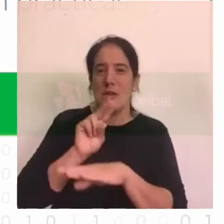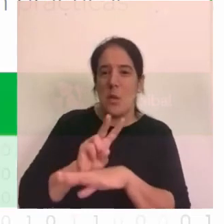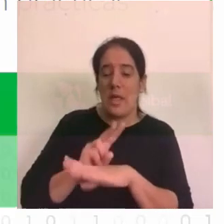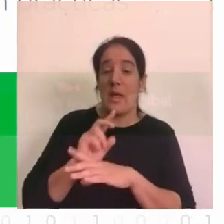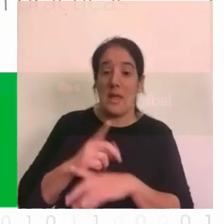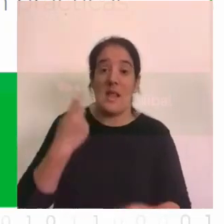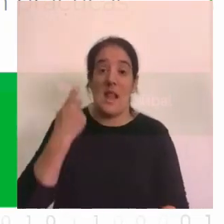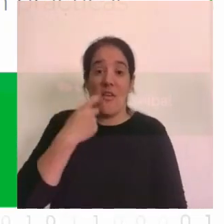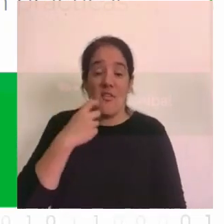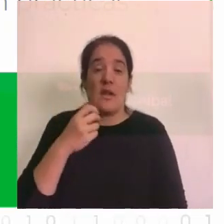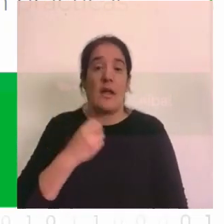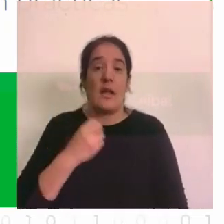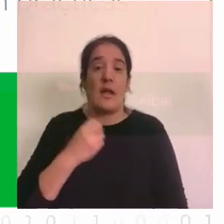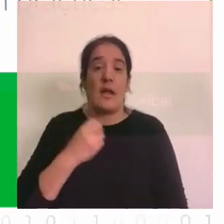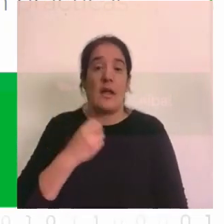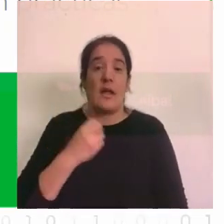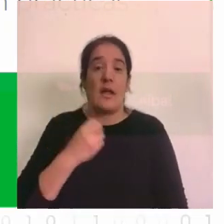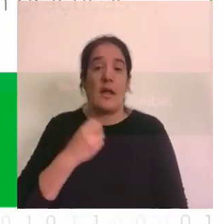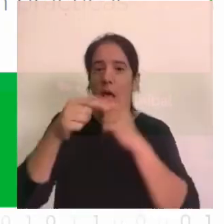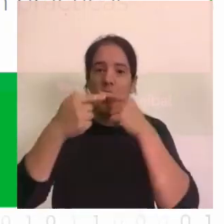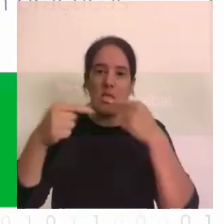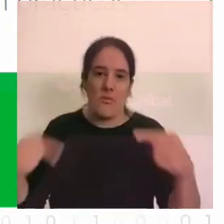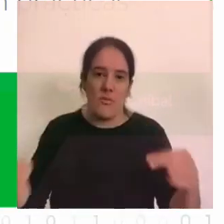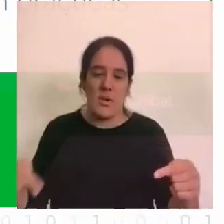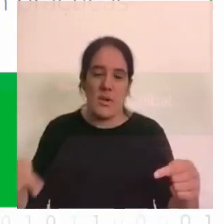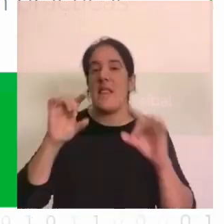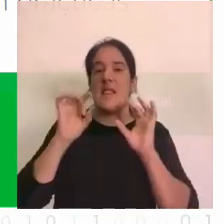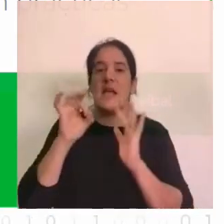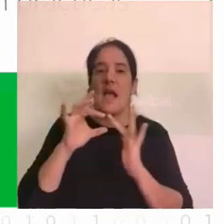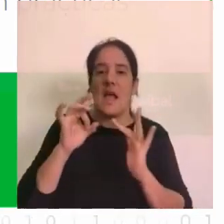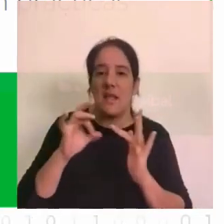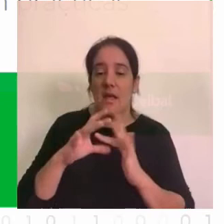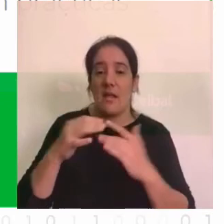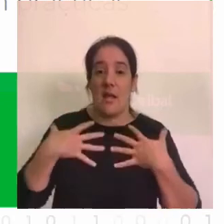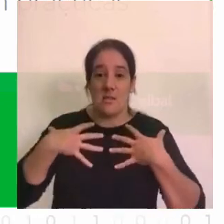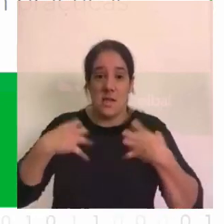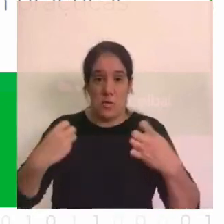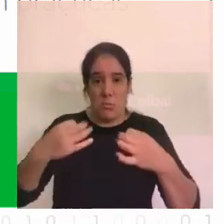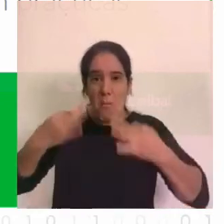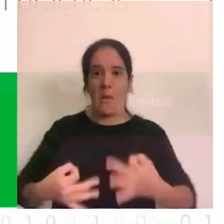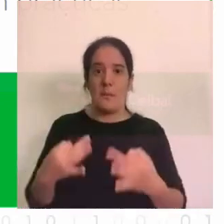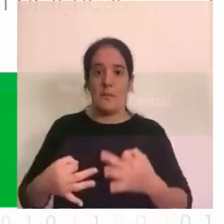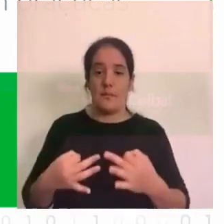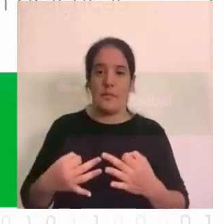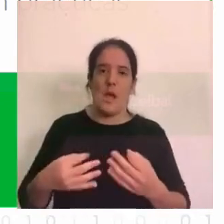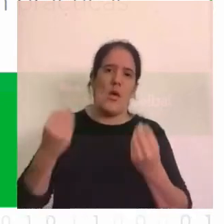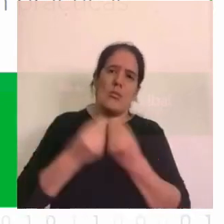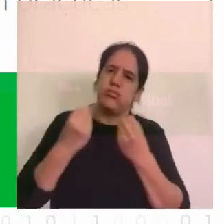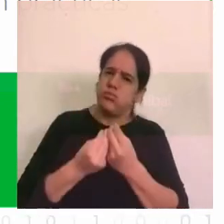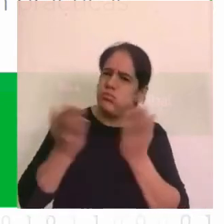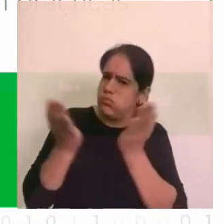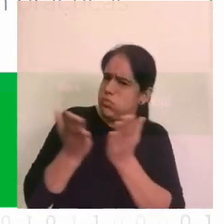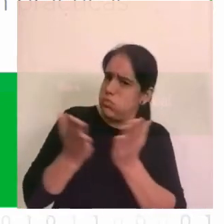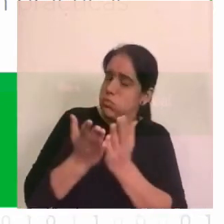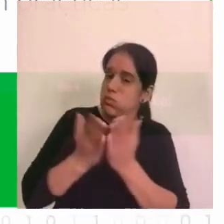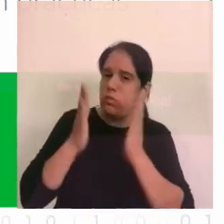calidad que te permita disfrutar de una vida saludable. Hay muchos estudios que se centraron en ver qué pasa cuando las personas